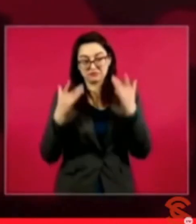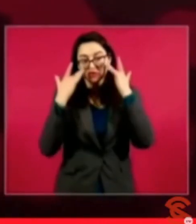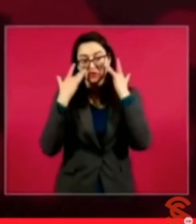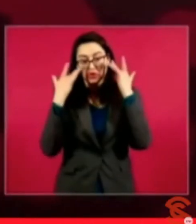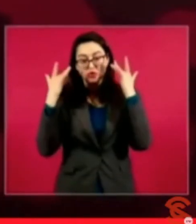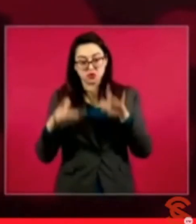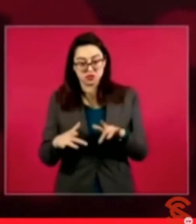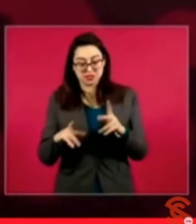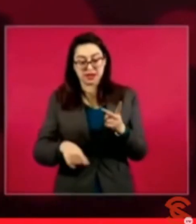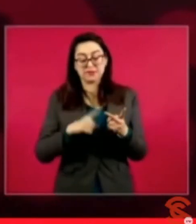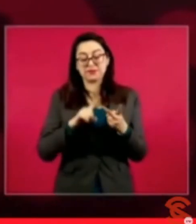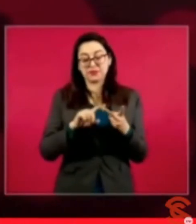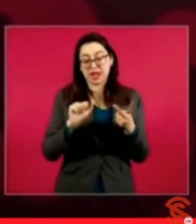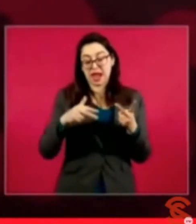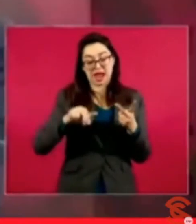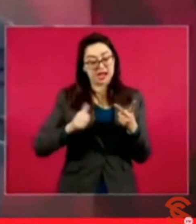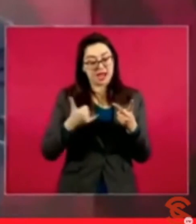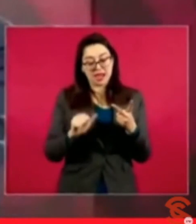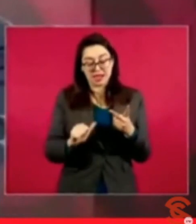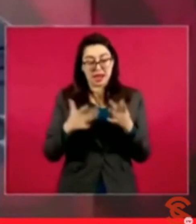y Anaya.